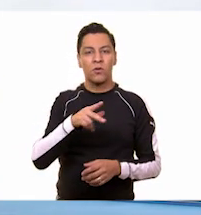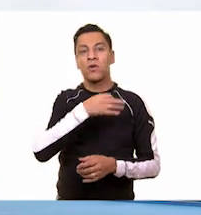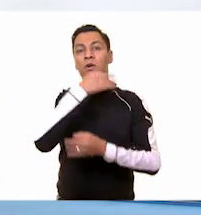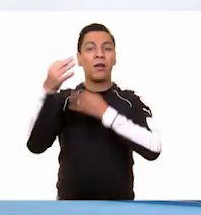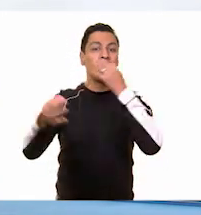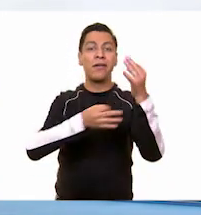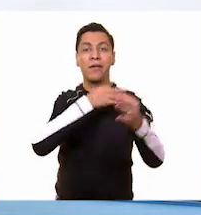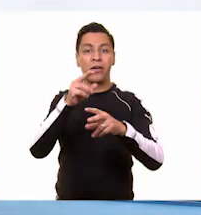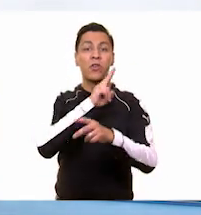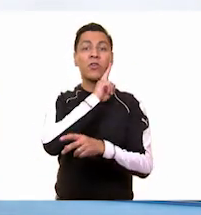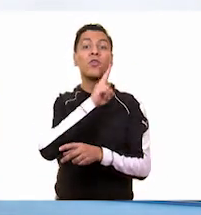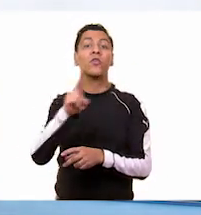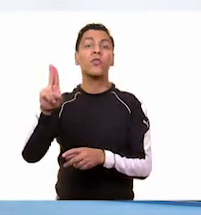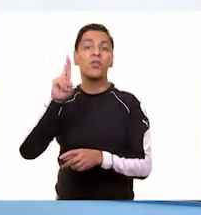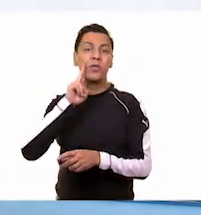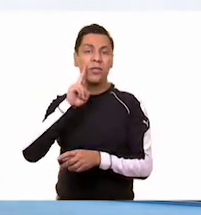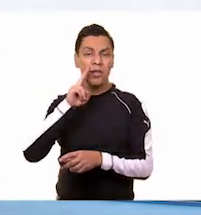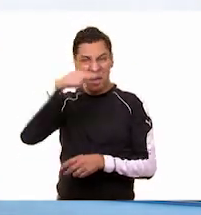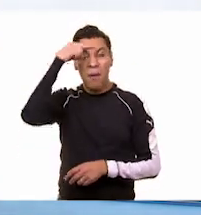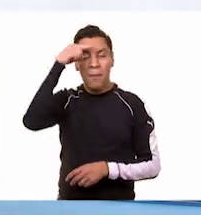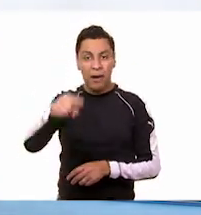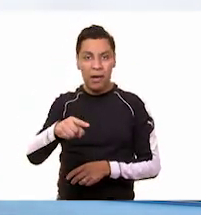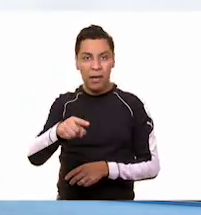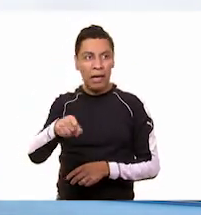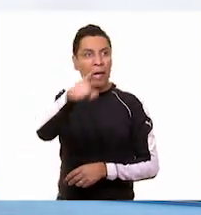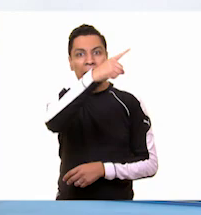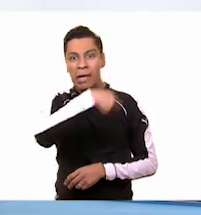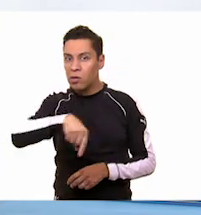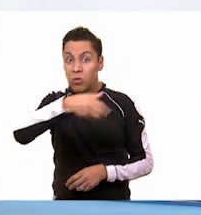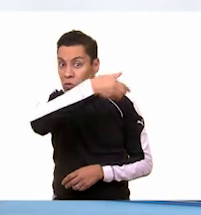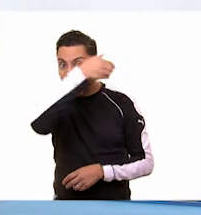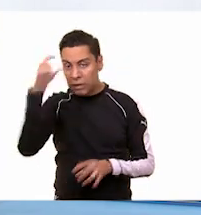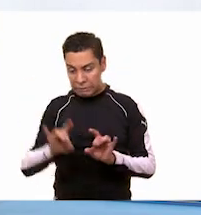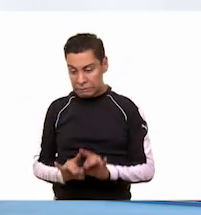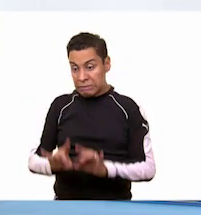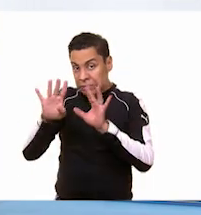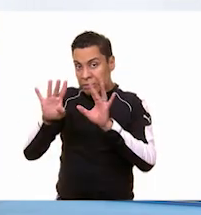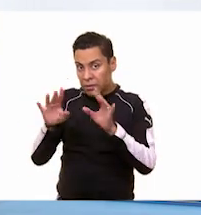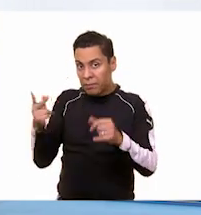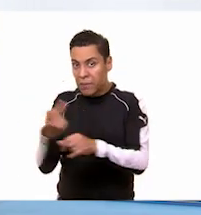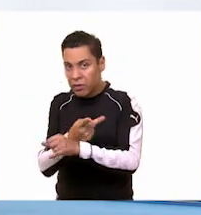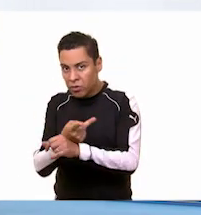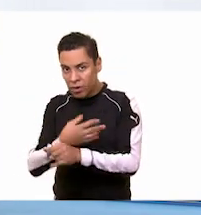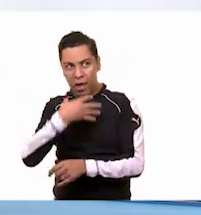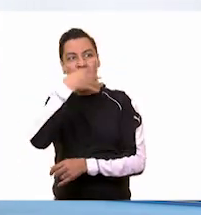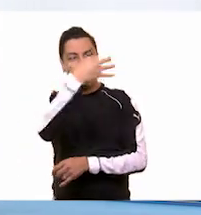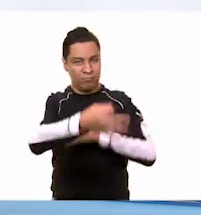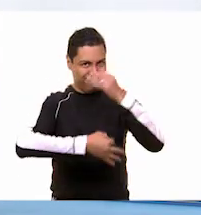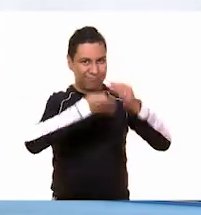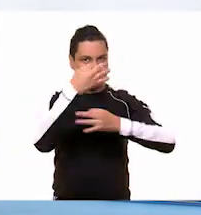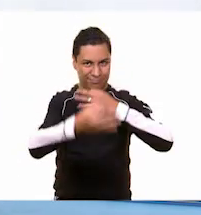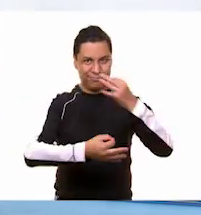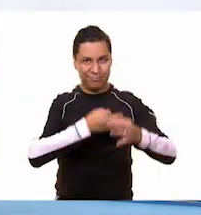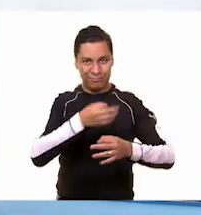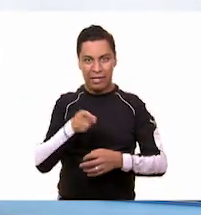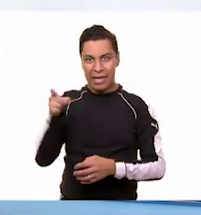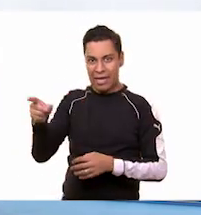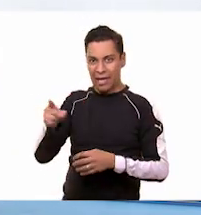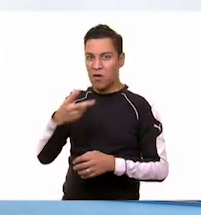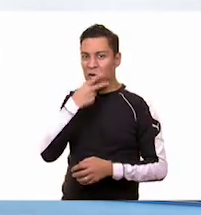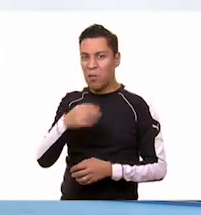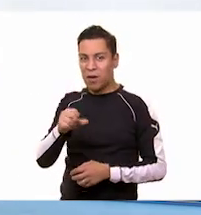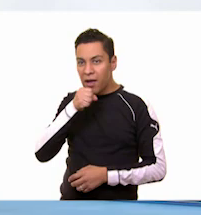es informar oportunamente sobre un suceso, ¿cierto? Sí. Entonces, al investigar sobre el hecho, el periodista o